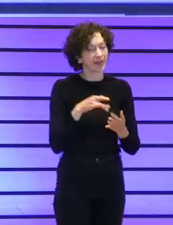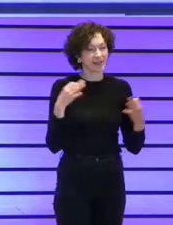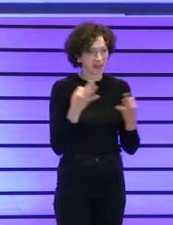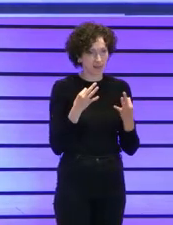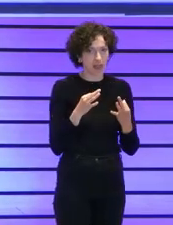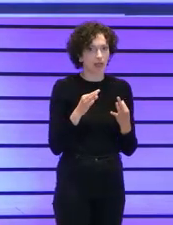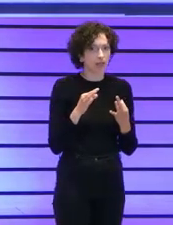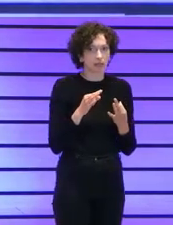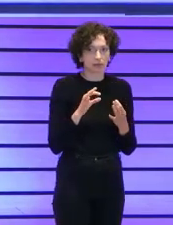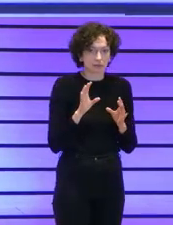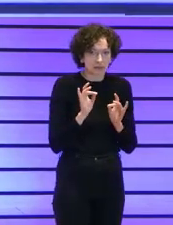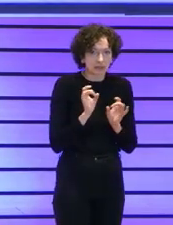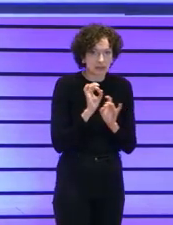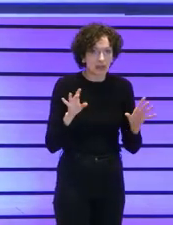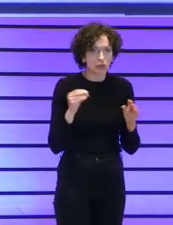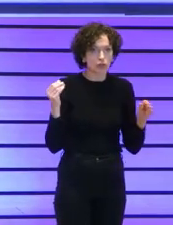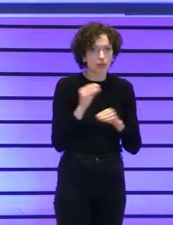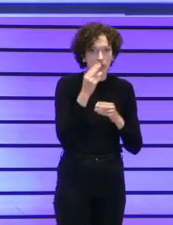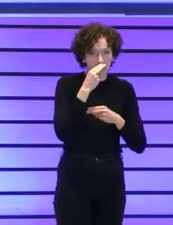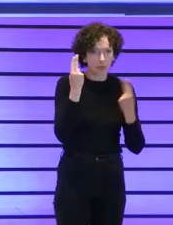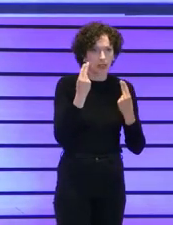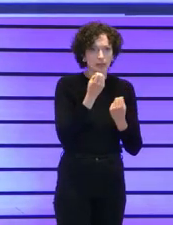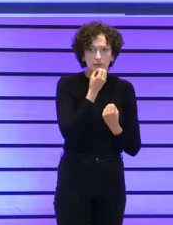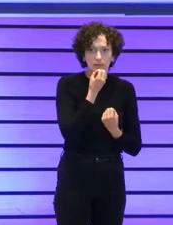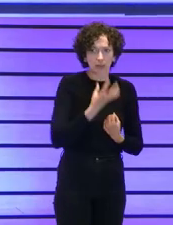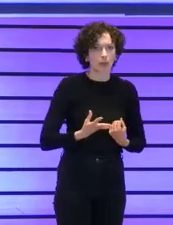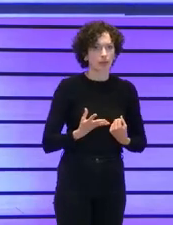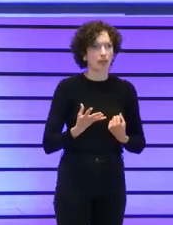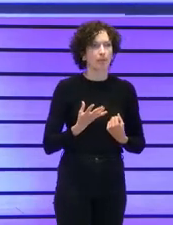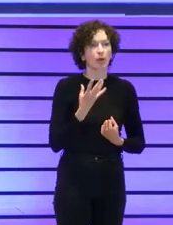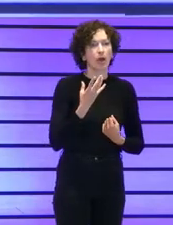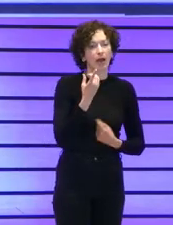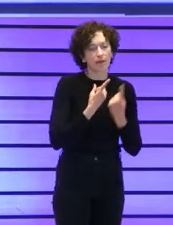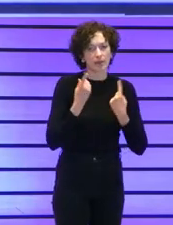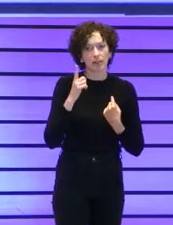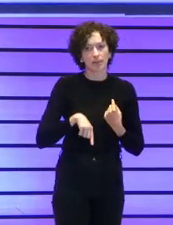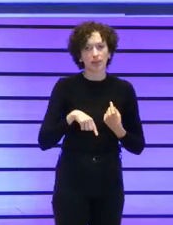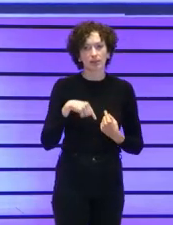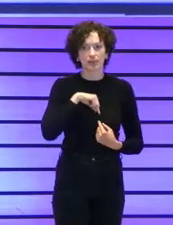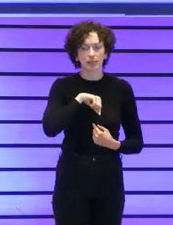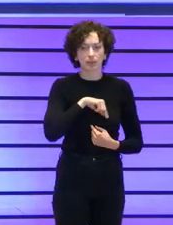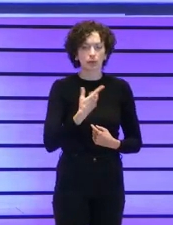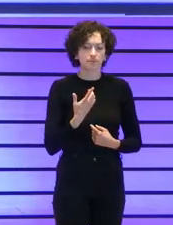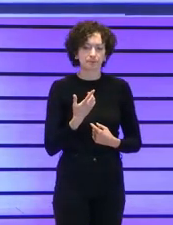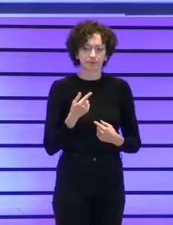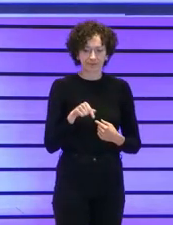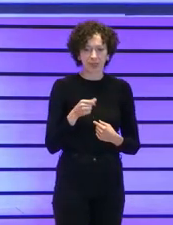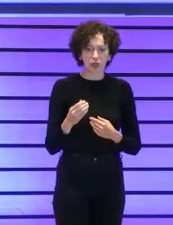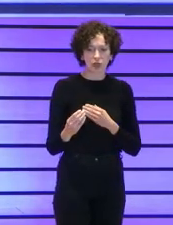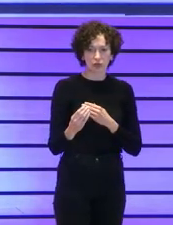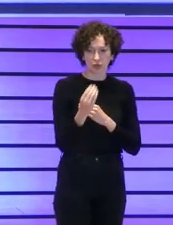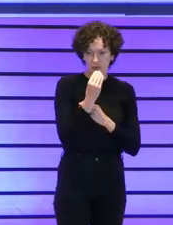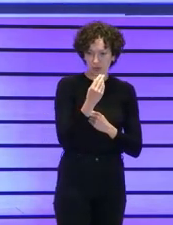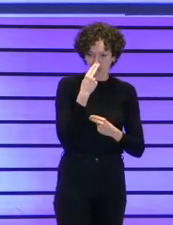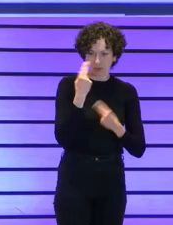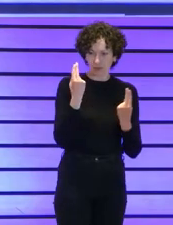una parte nos vienen muy bien las subvenciones públicas, pero por otra veces, aparte nos sentimos un poco como deudores de esas subvenciones públicas que nos